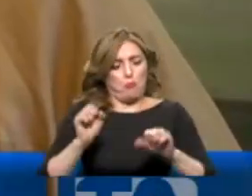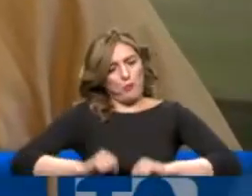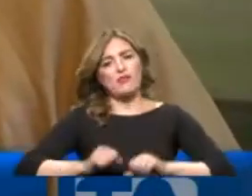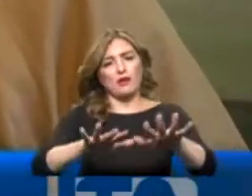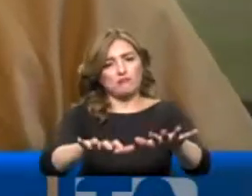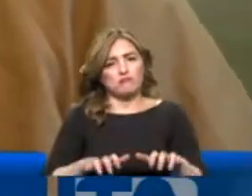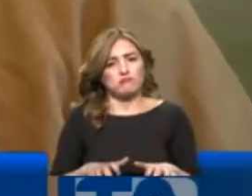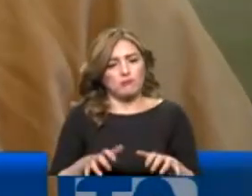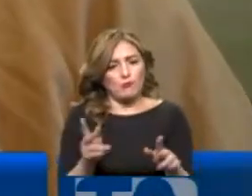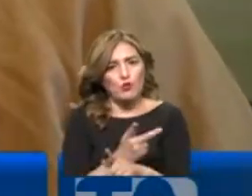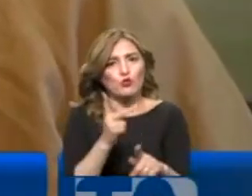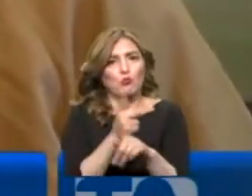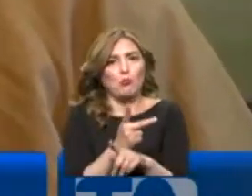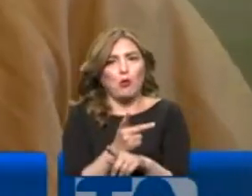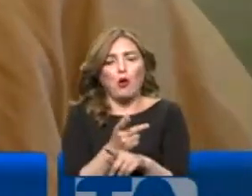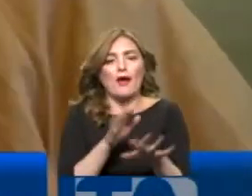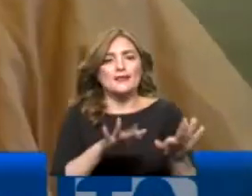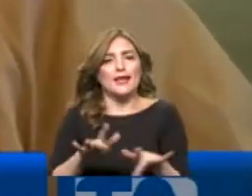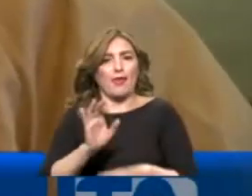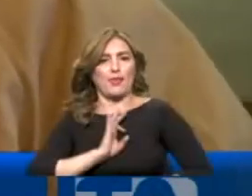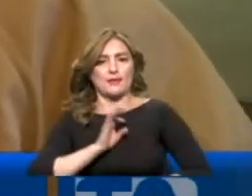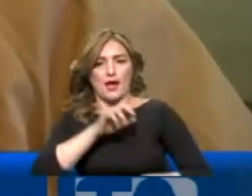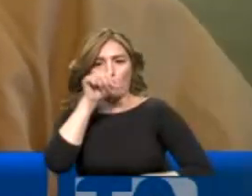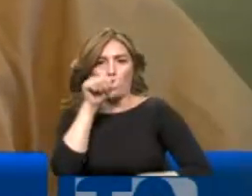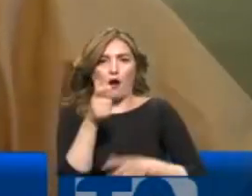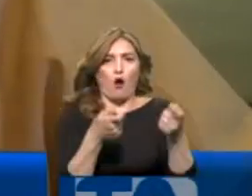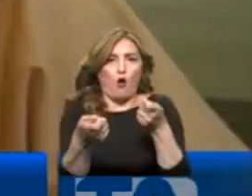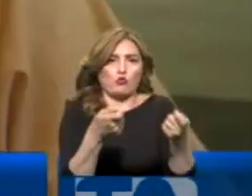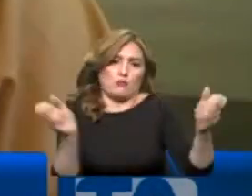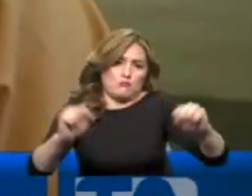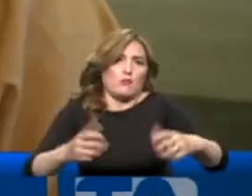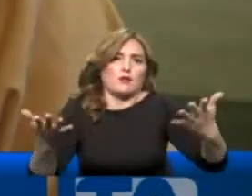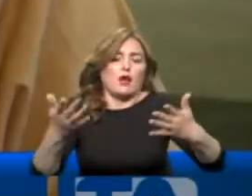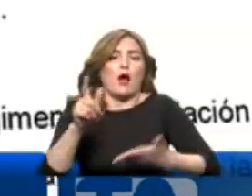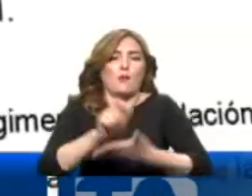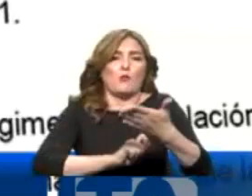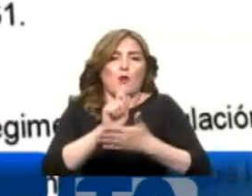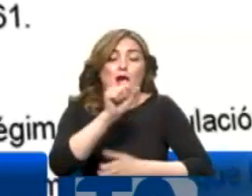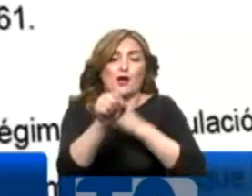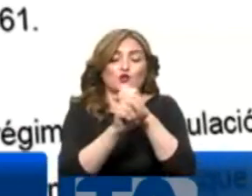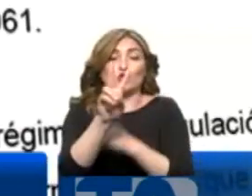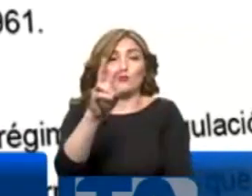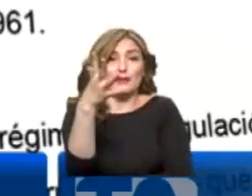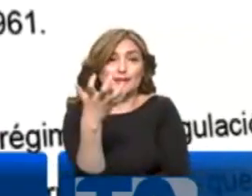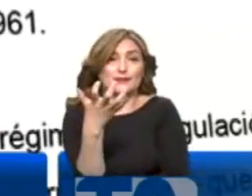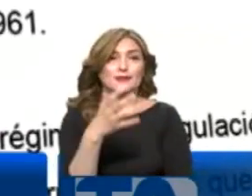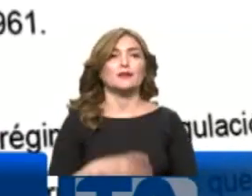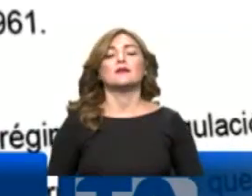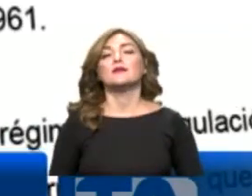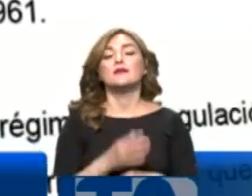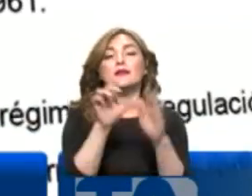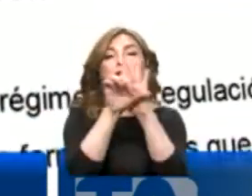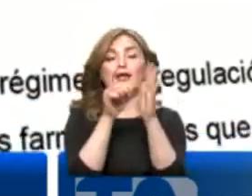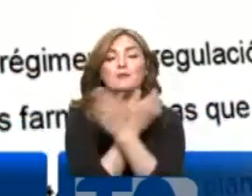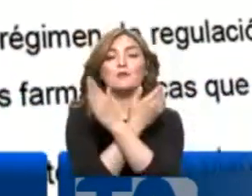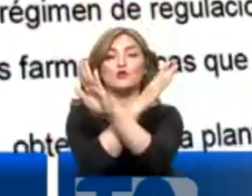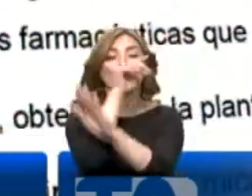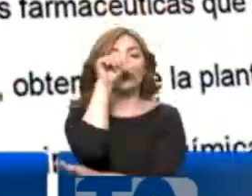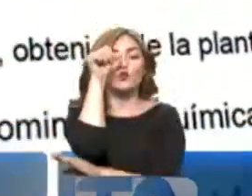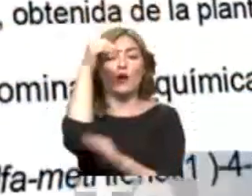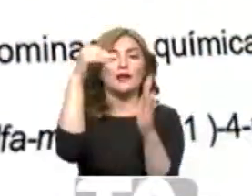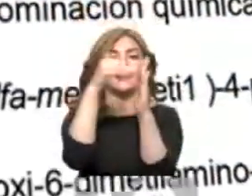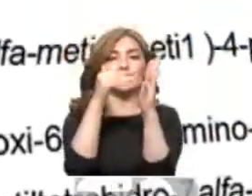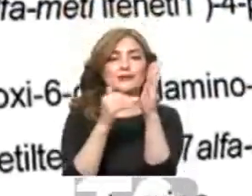debido control de una Secretaría Técnica que tiene las capacidades aprobadas en el año 2015. Y en la misma Ley de Prevención de Drogas se adjunta una lista